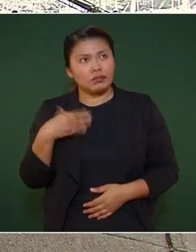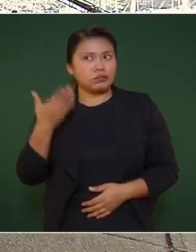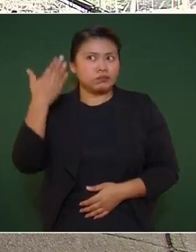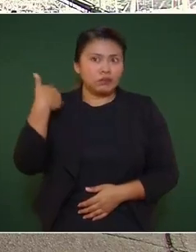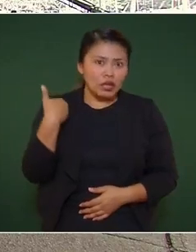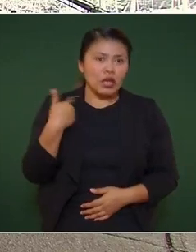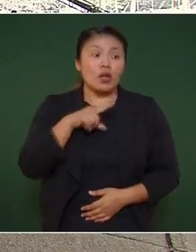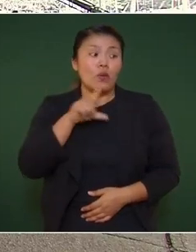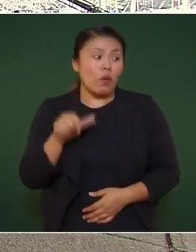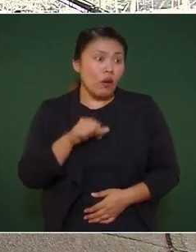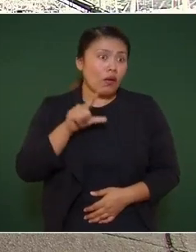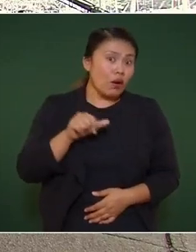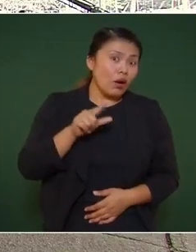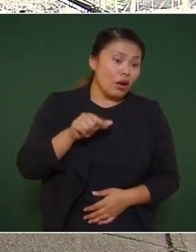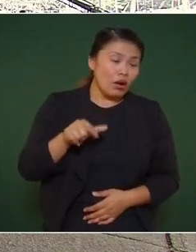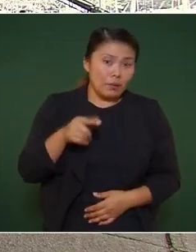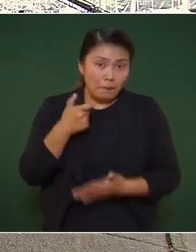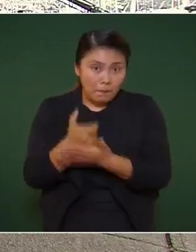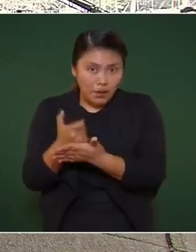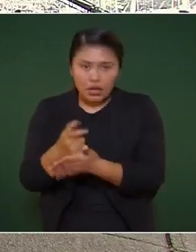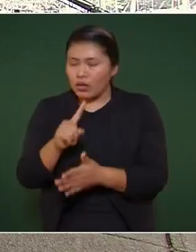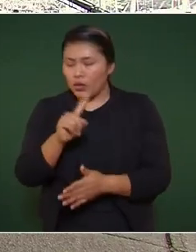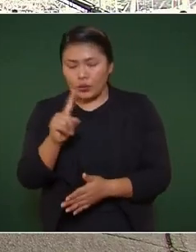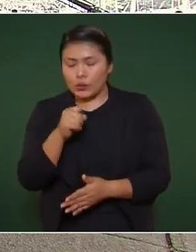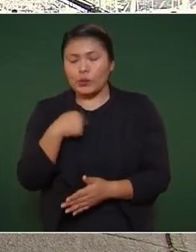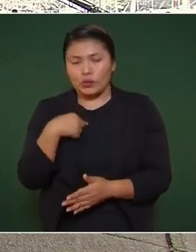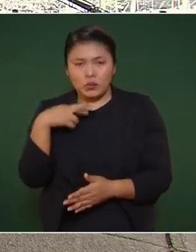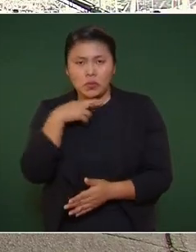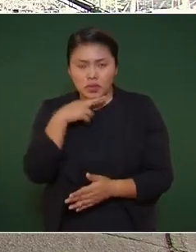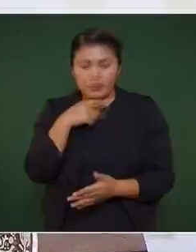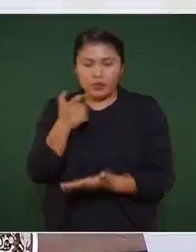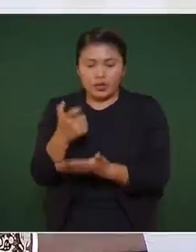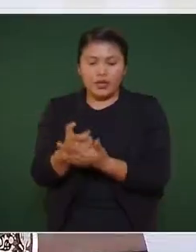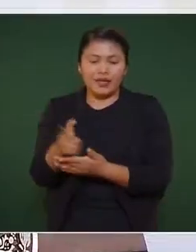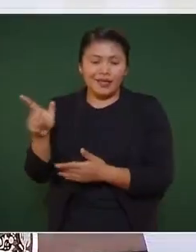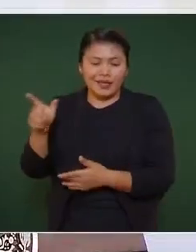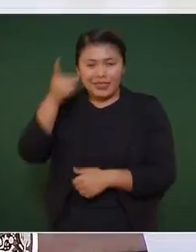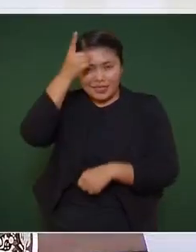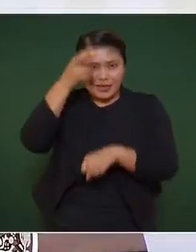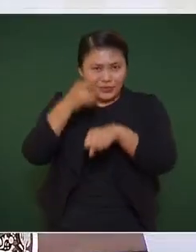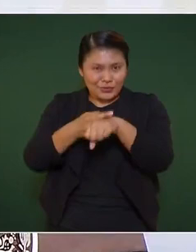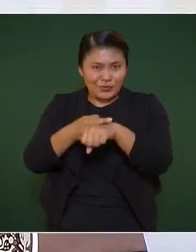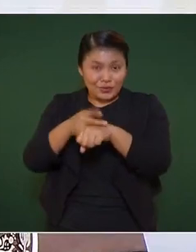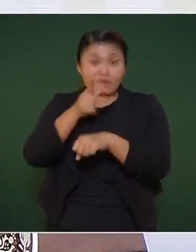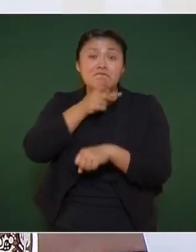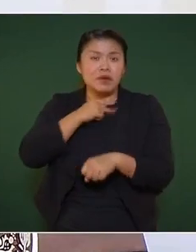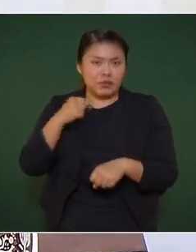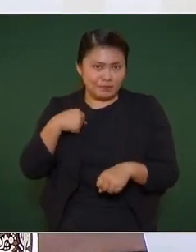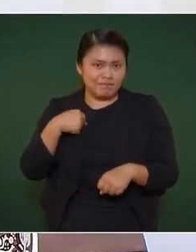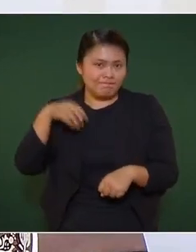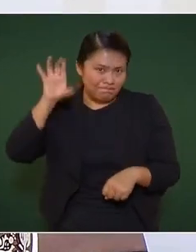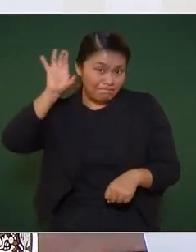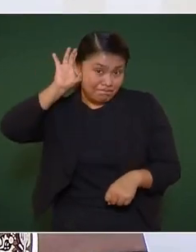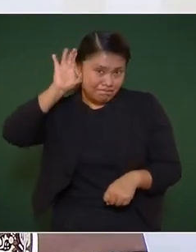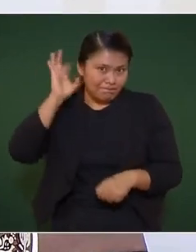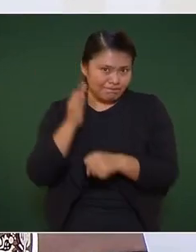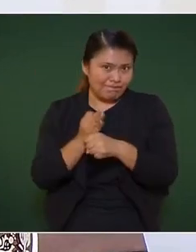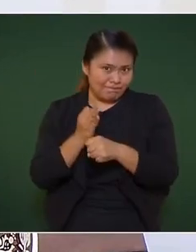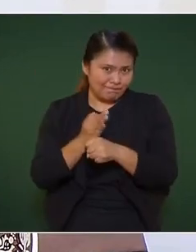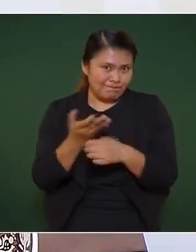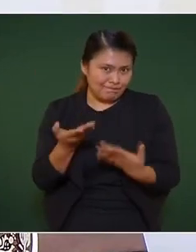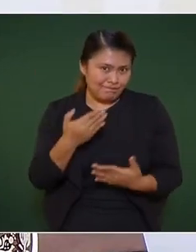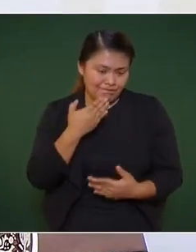los proveedores. De todas maneras, me está escuchando el director de Pemex y qué bueno que